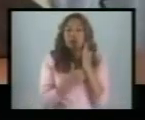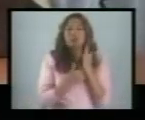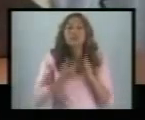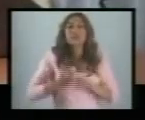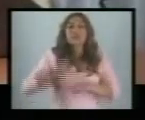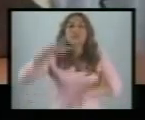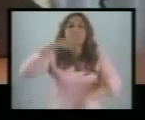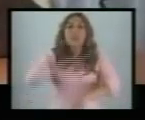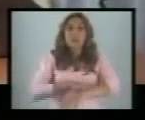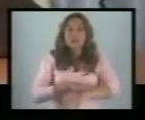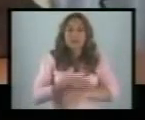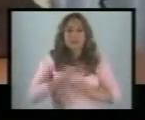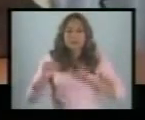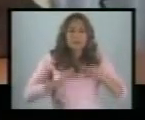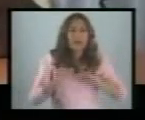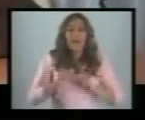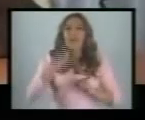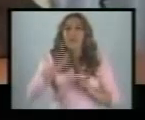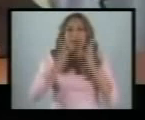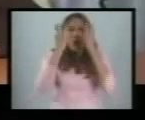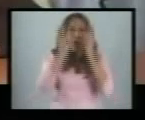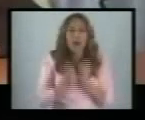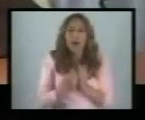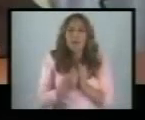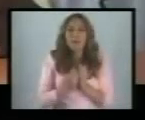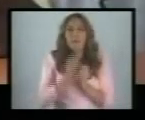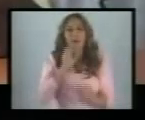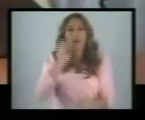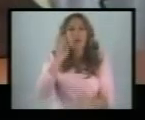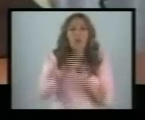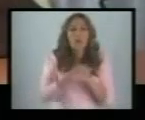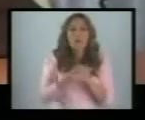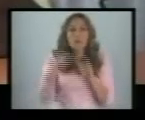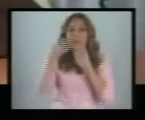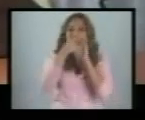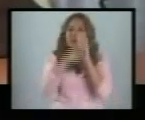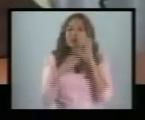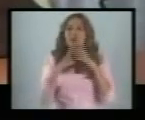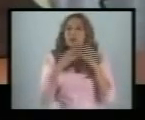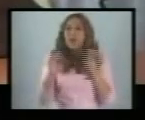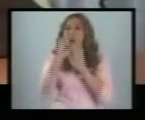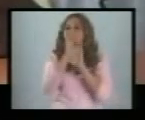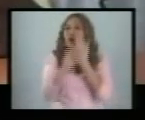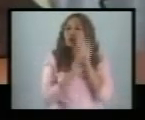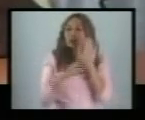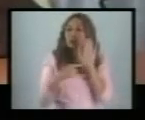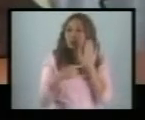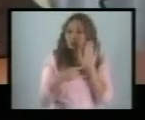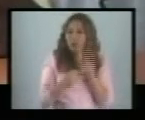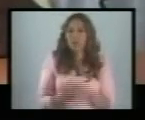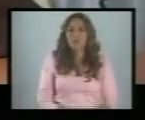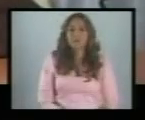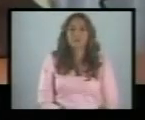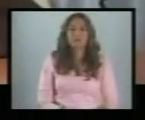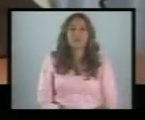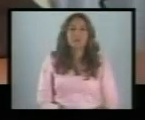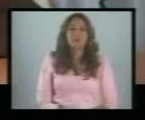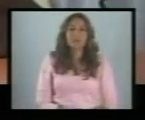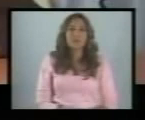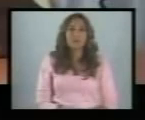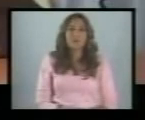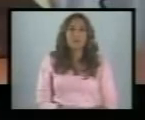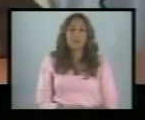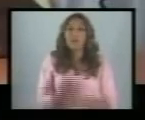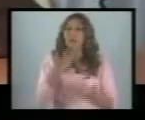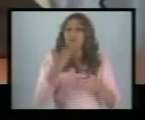extremo demandantes que hubo de organizarse para cumplir con lo establecido en la Constitución de la República Bolivariana de Venezuela.